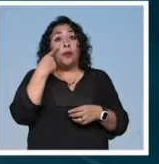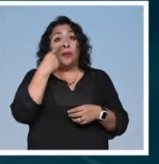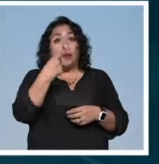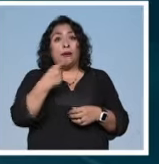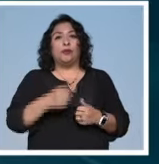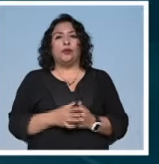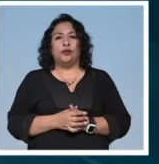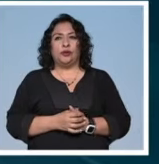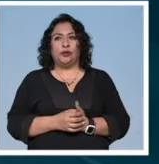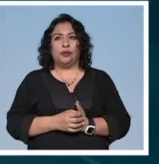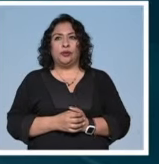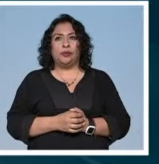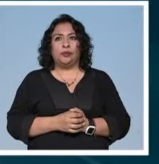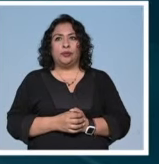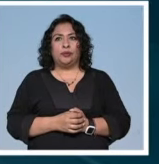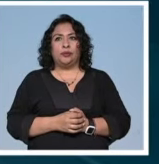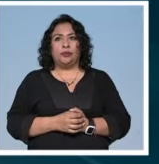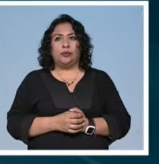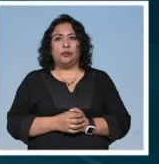arder.